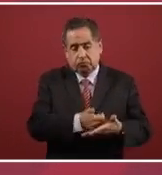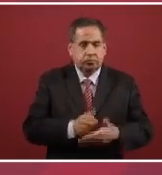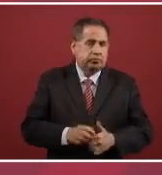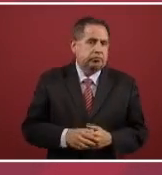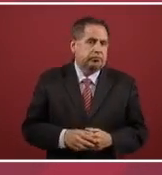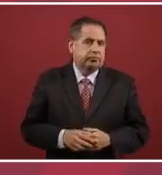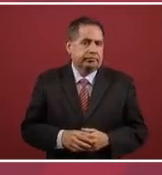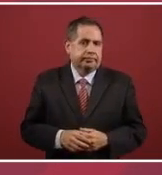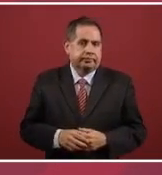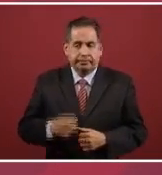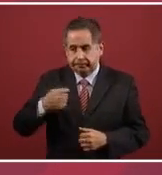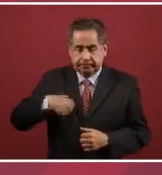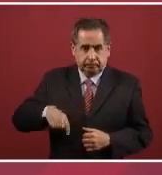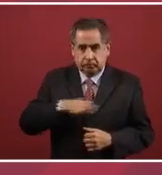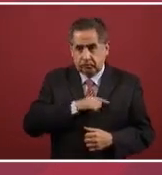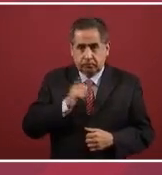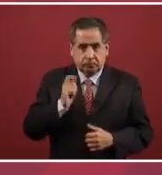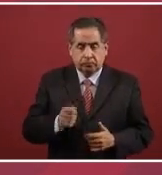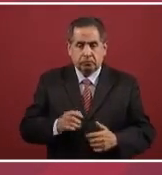Nosotros